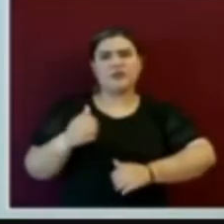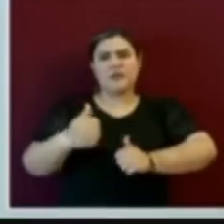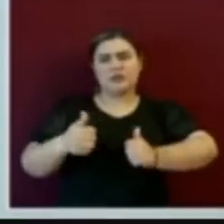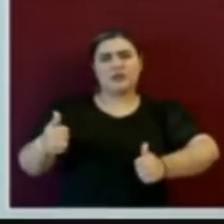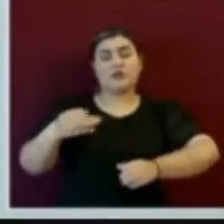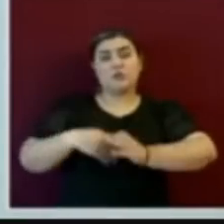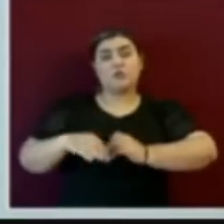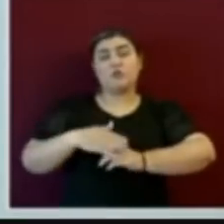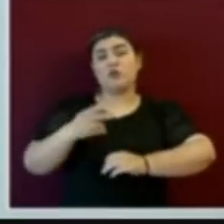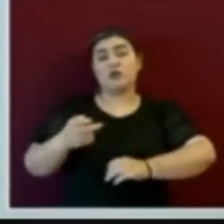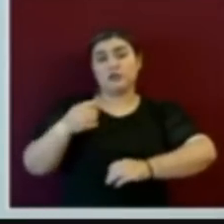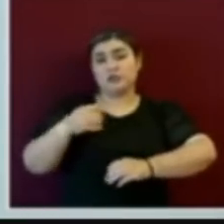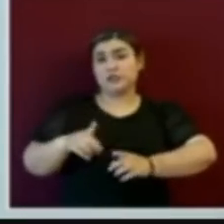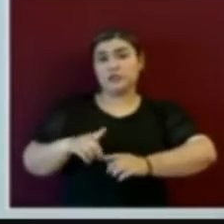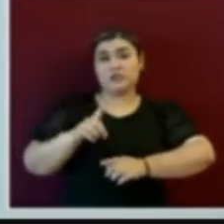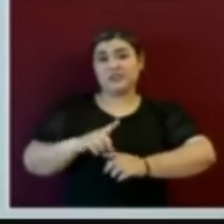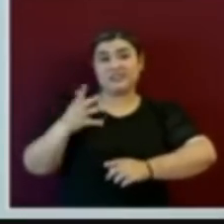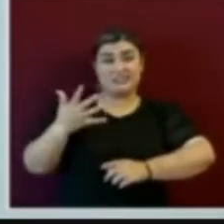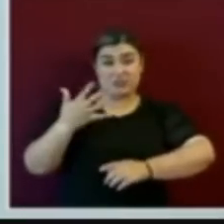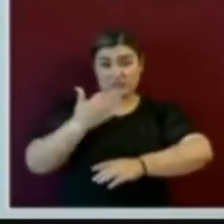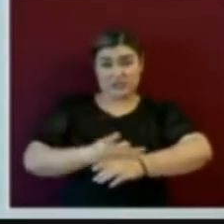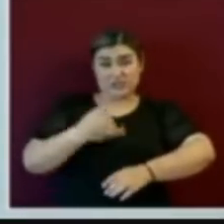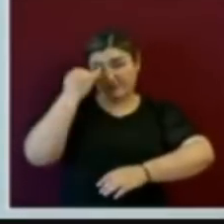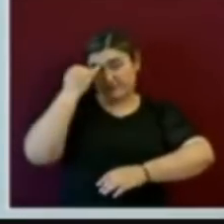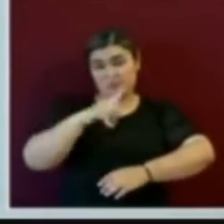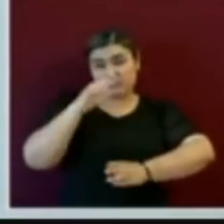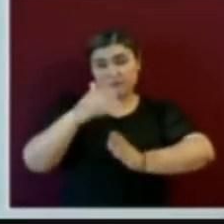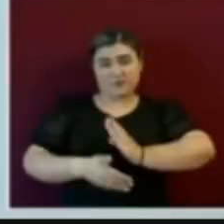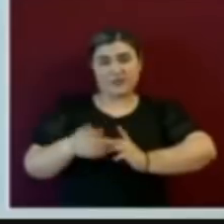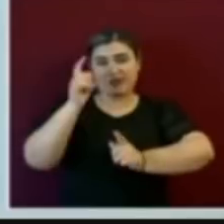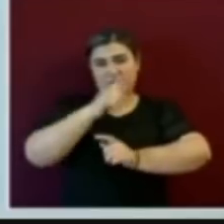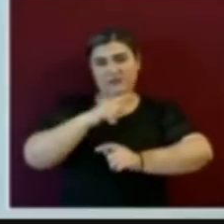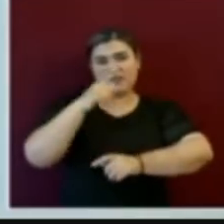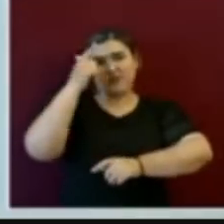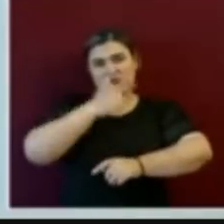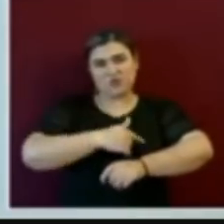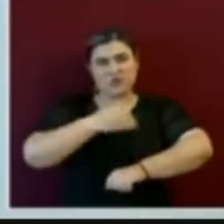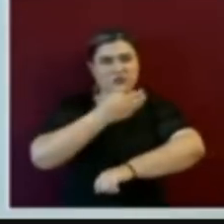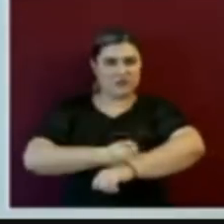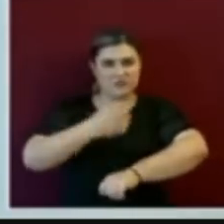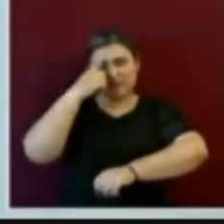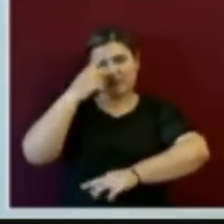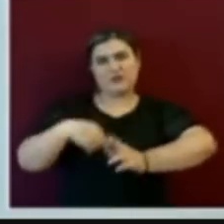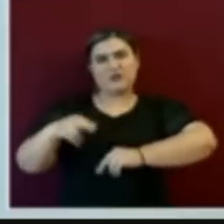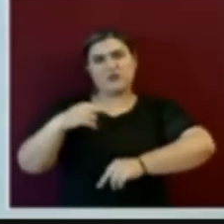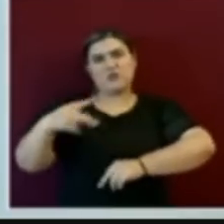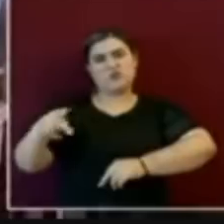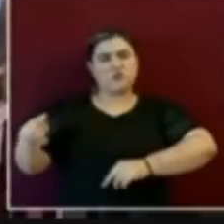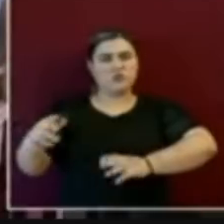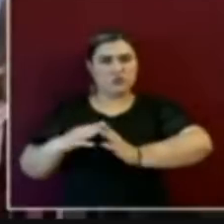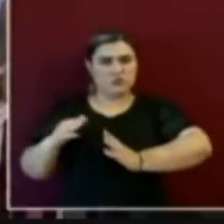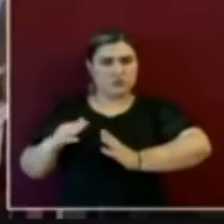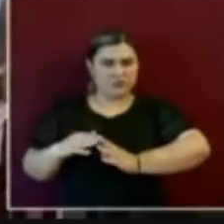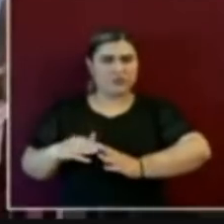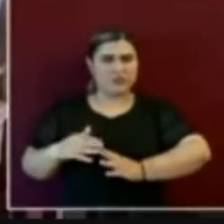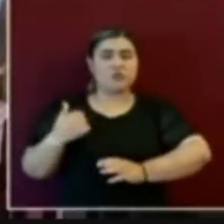5 de la tarde, como estaba programado originalmente, pues ya sería difícil que pudieran regresar a sus lugares de origen,